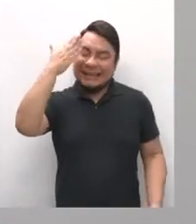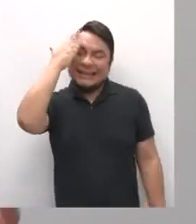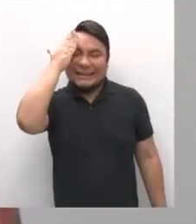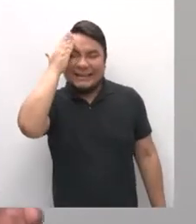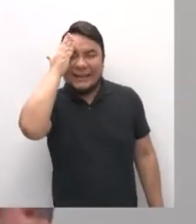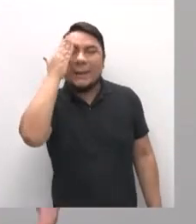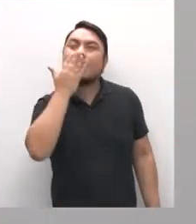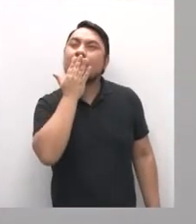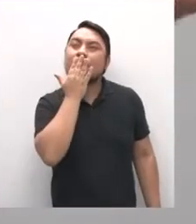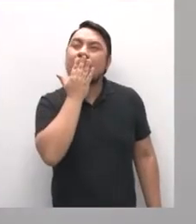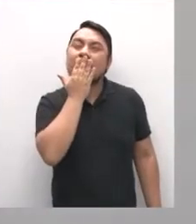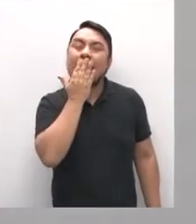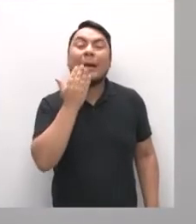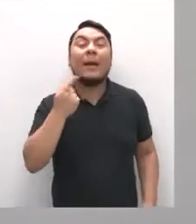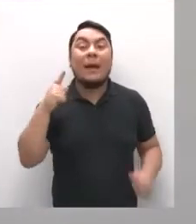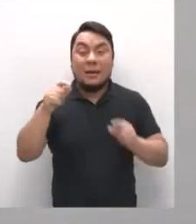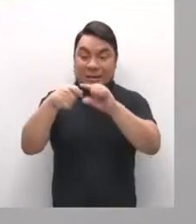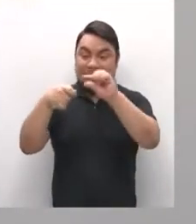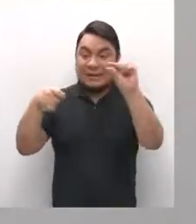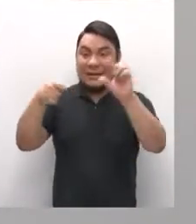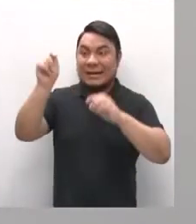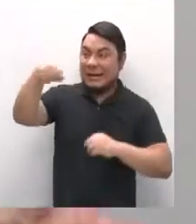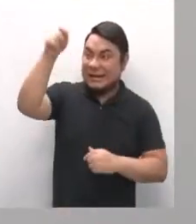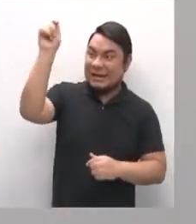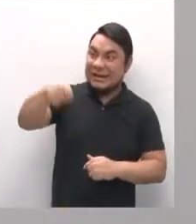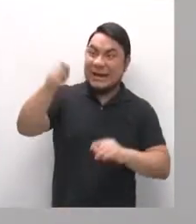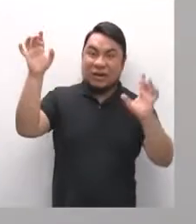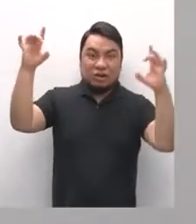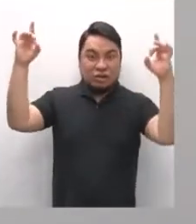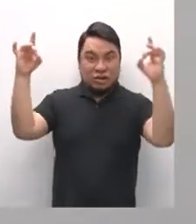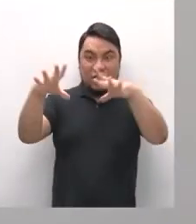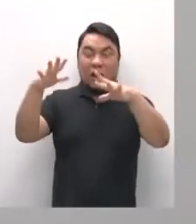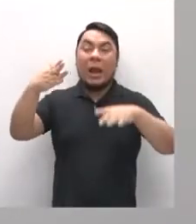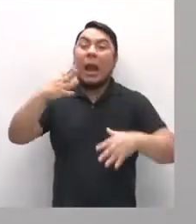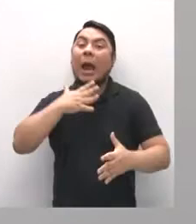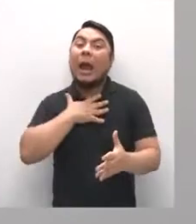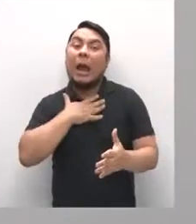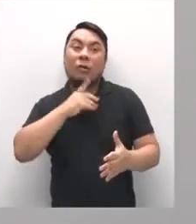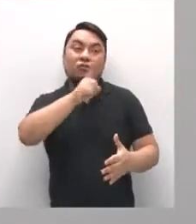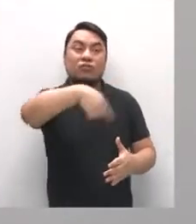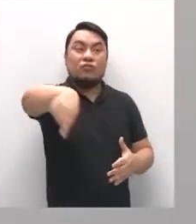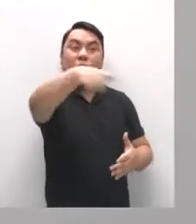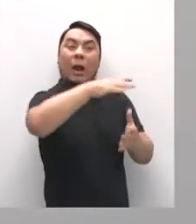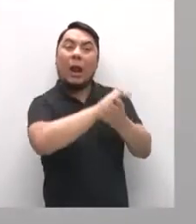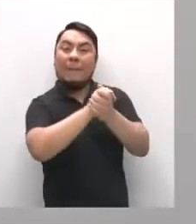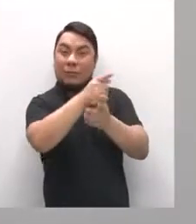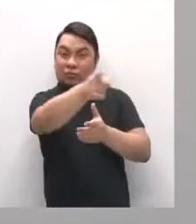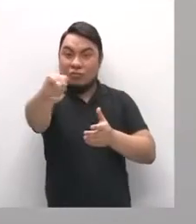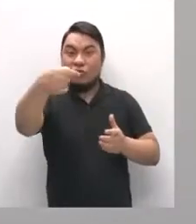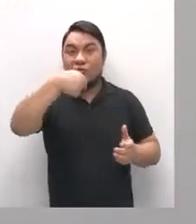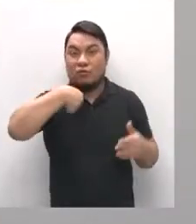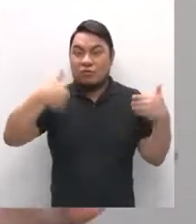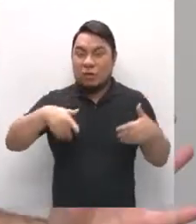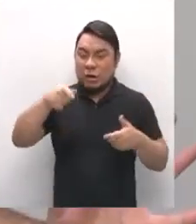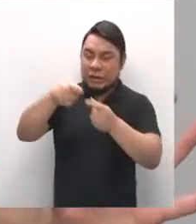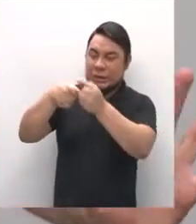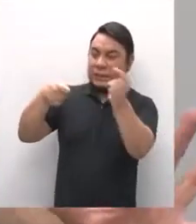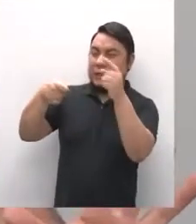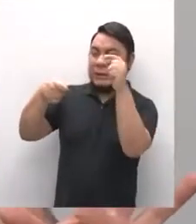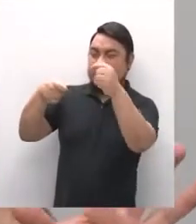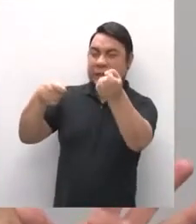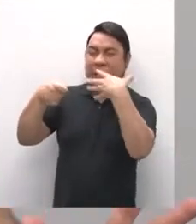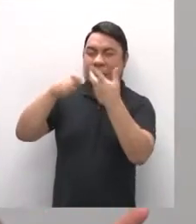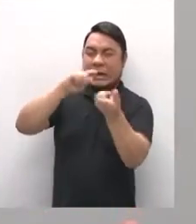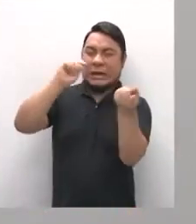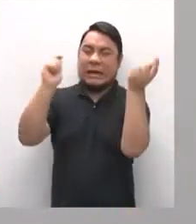¡Ya sé! Varita mágica, que mis amigas, amigos y yo nos